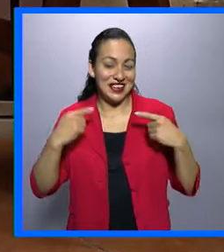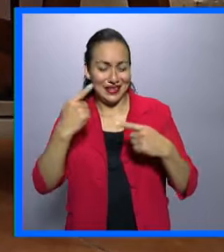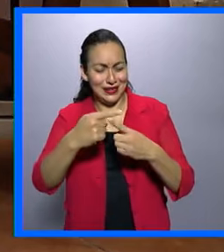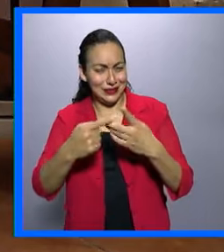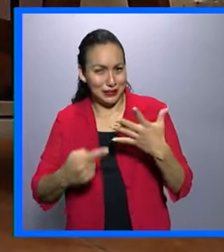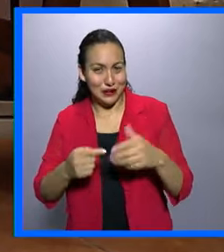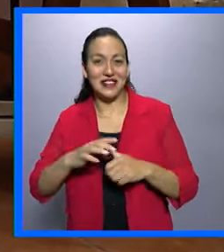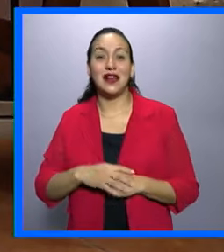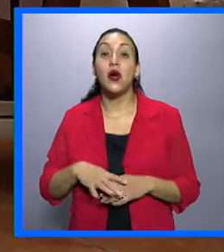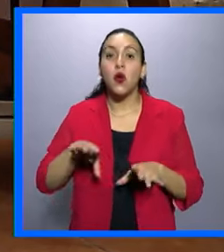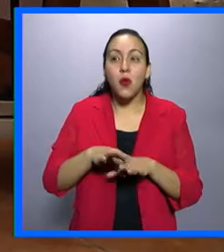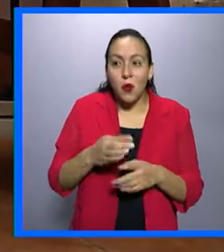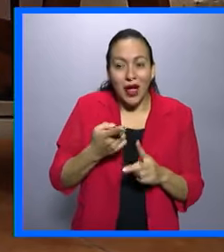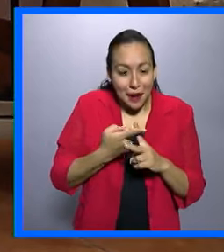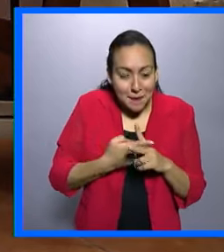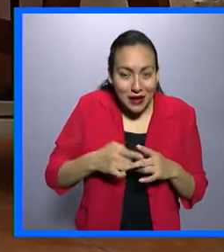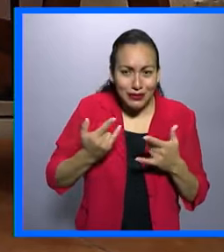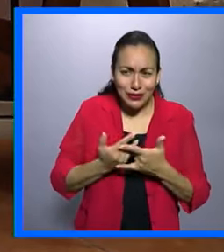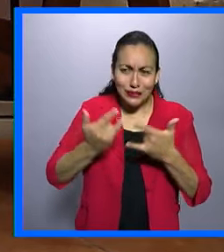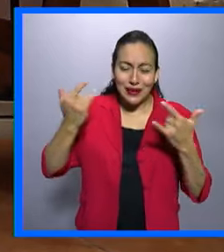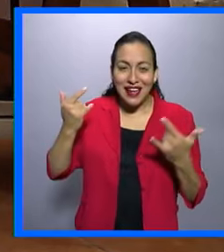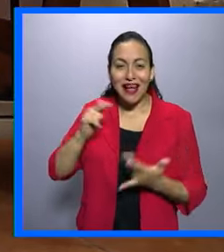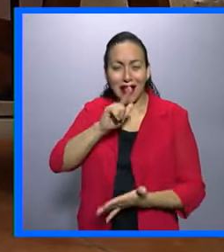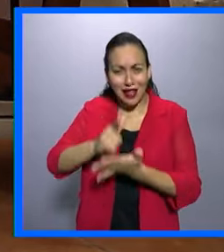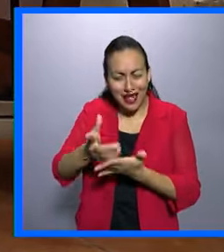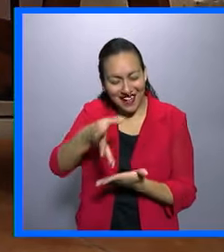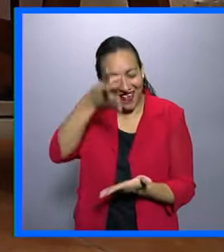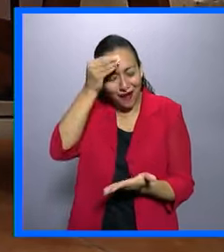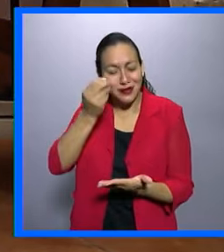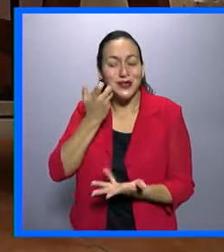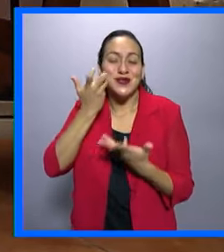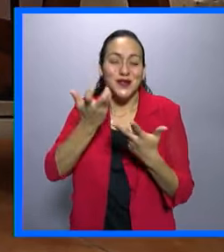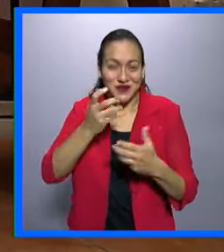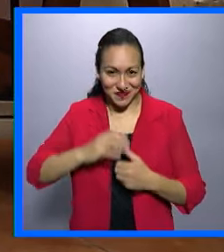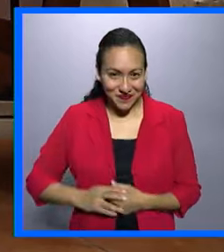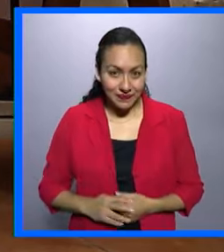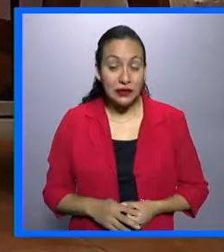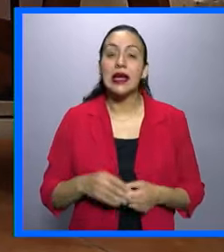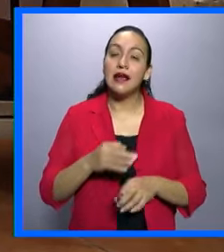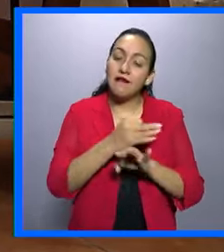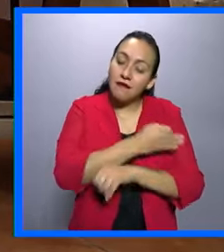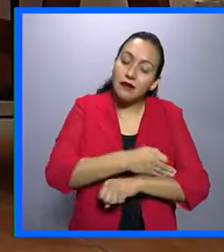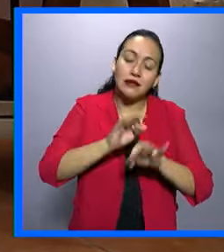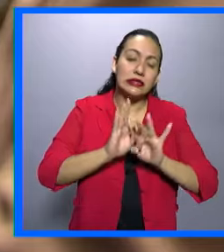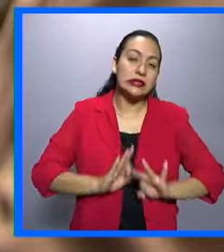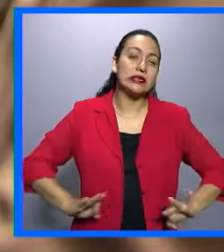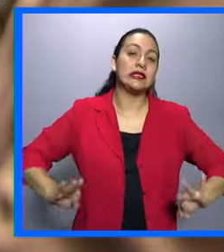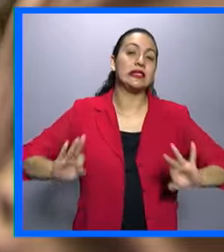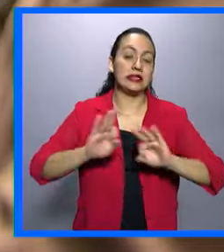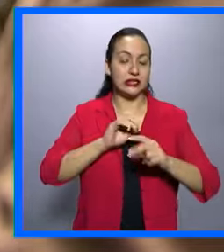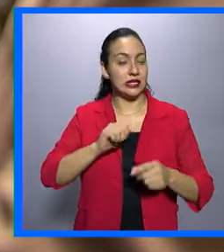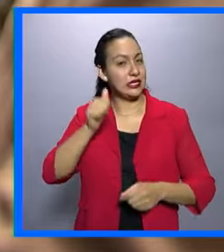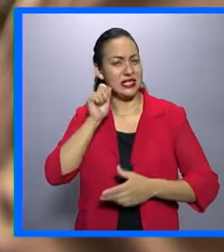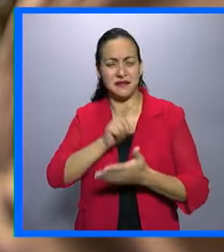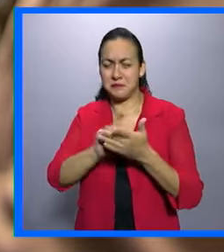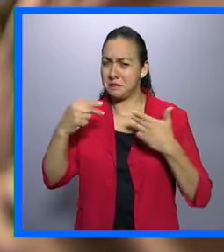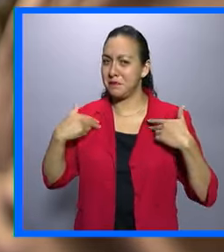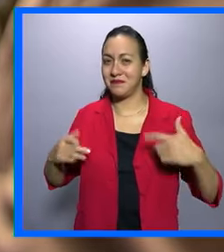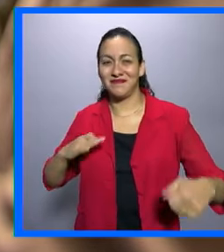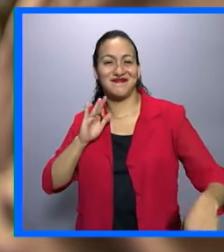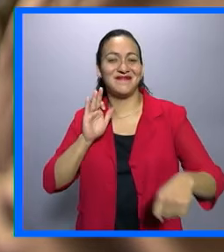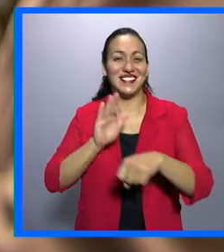del nacimiento de su gusto por el estudio del derecho, de la importancia de la familia, su defensa por los derechos